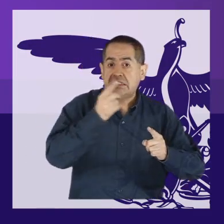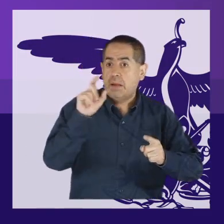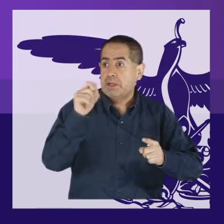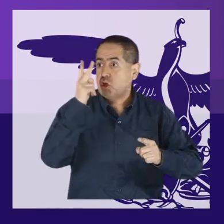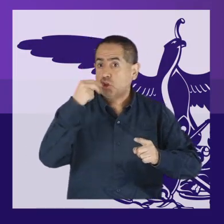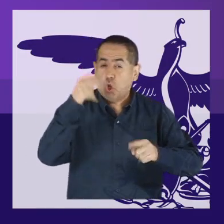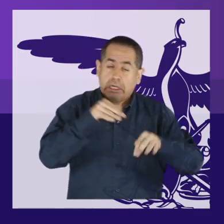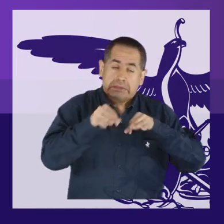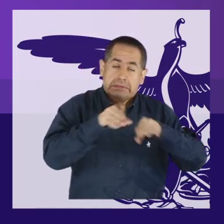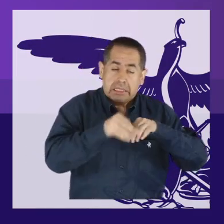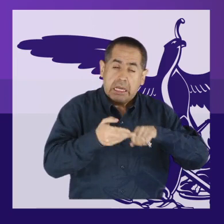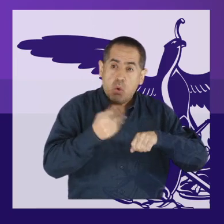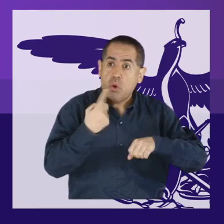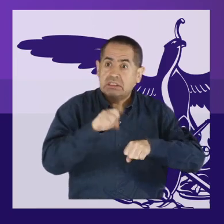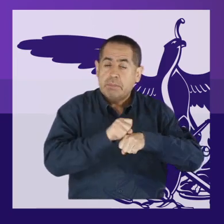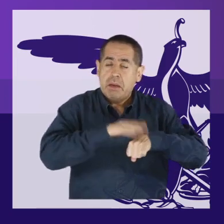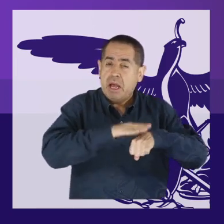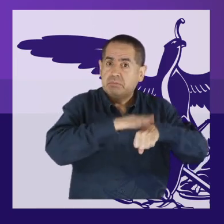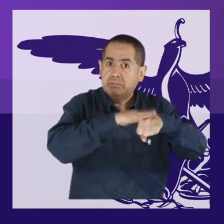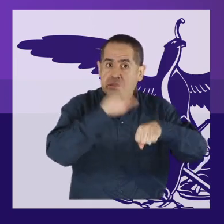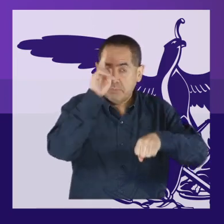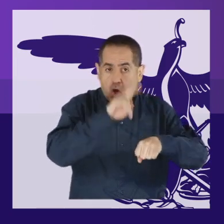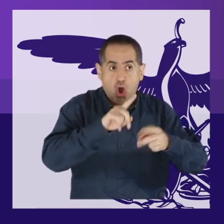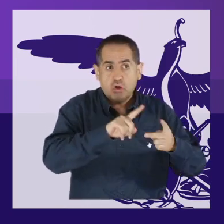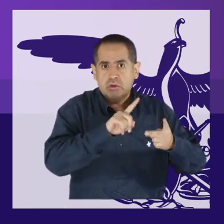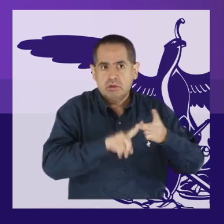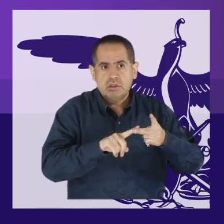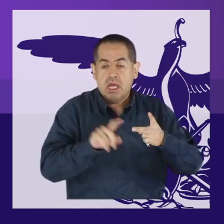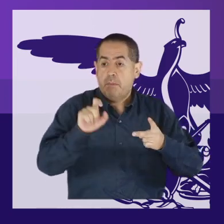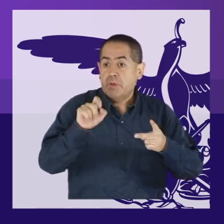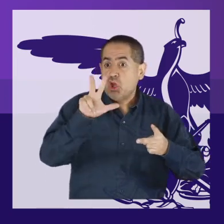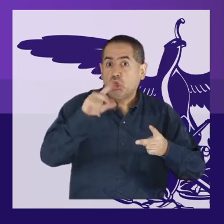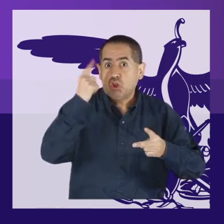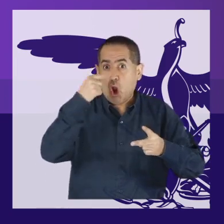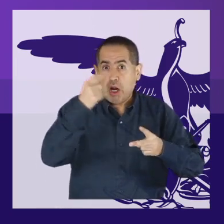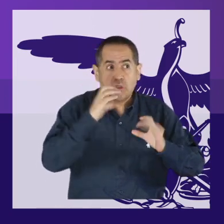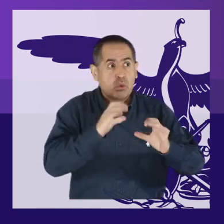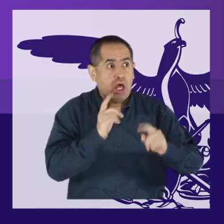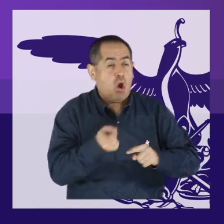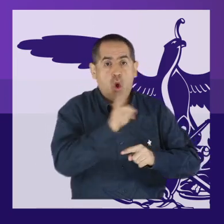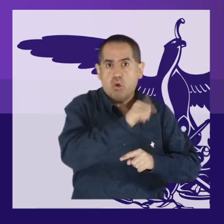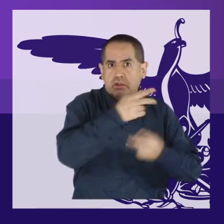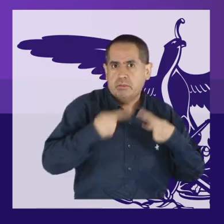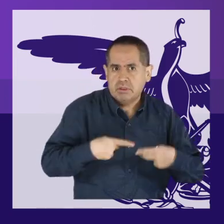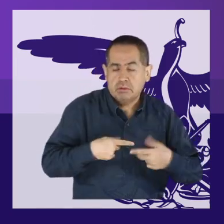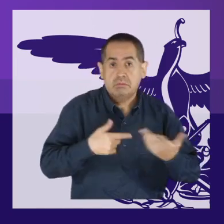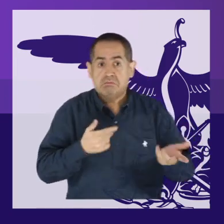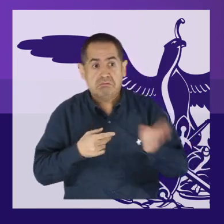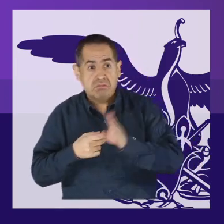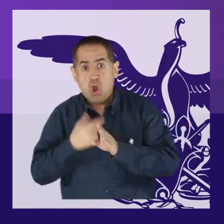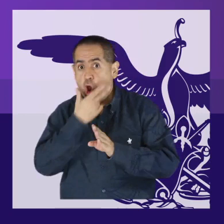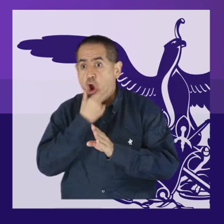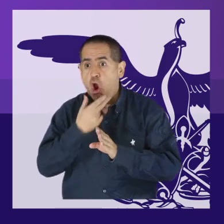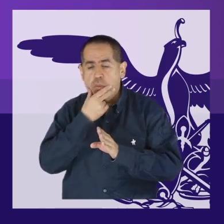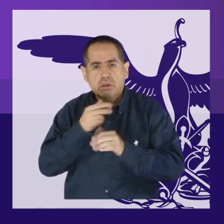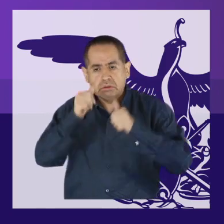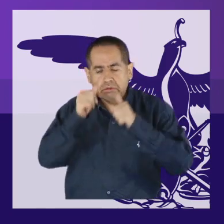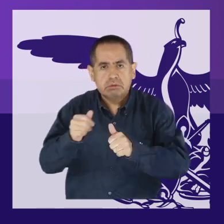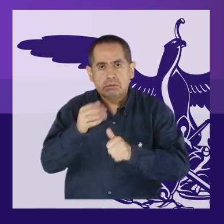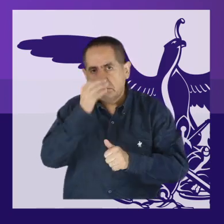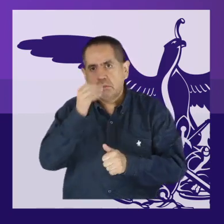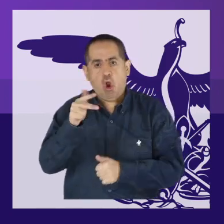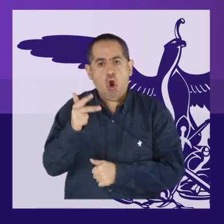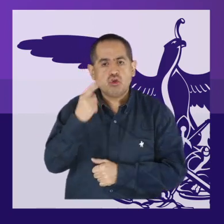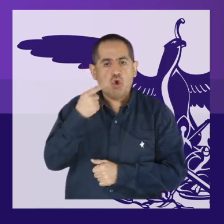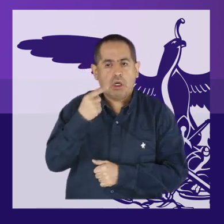dedican alrededor de 22 horas más de trabajo semanal a las tareas del hogar y 28 horas al cuidado de otra persona, mientras